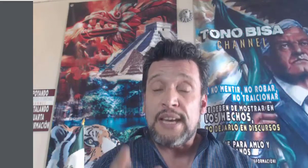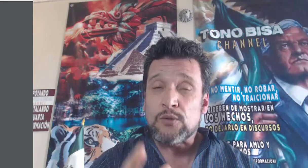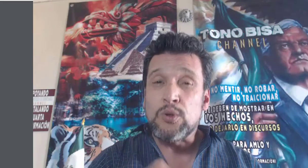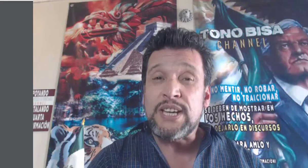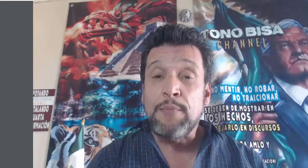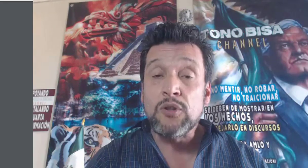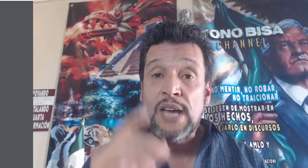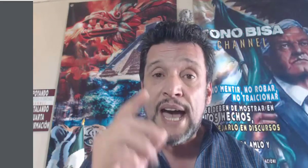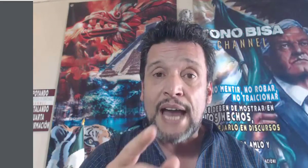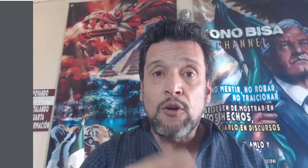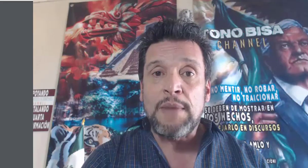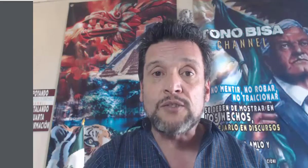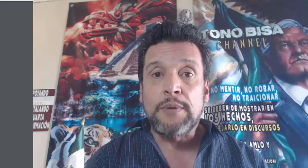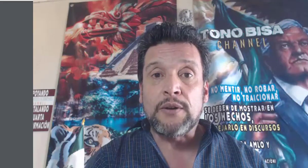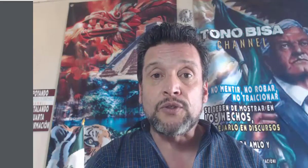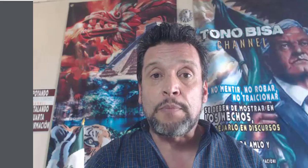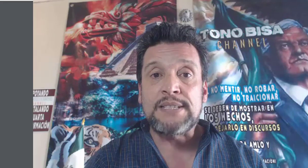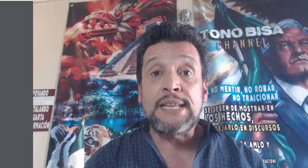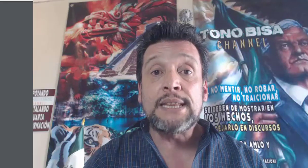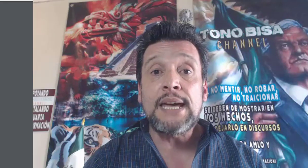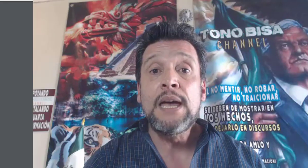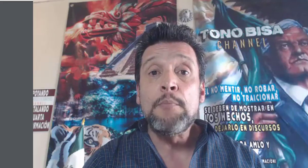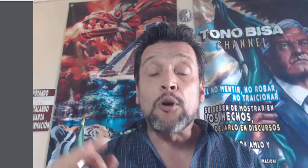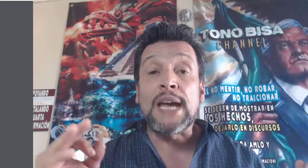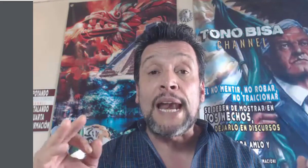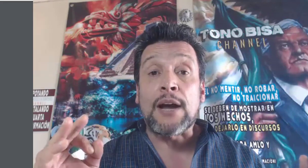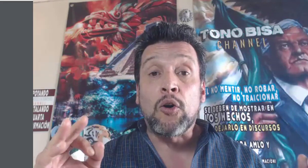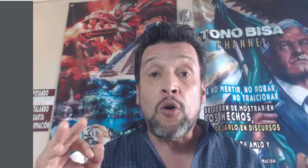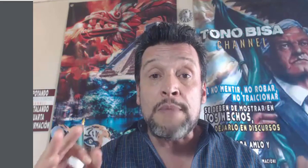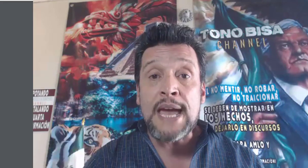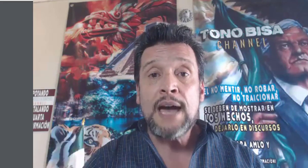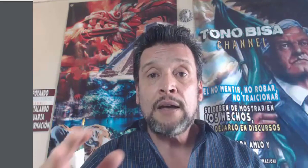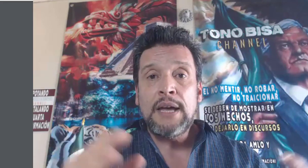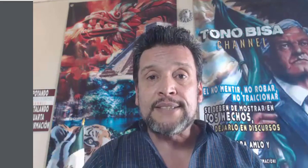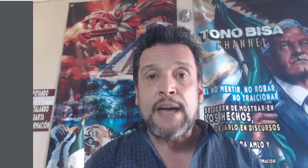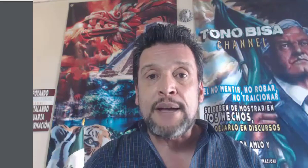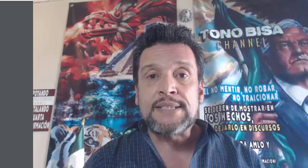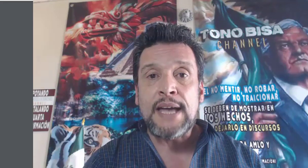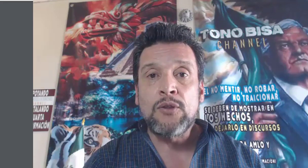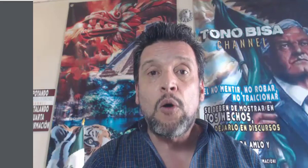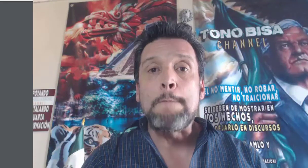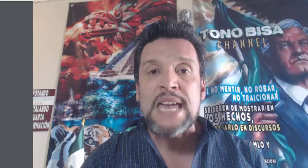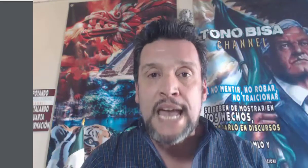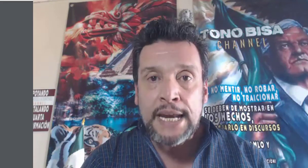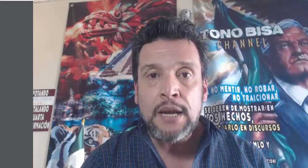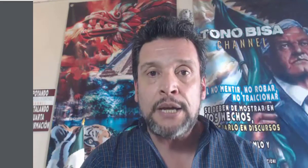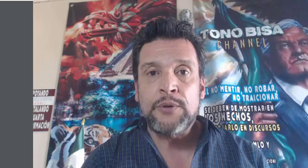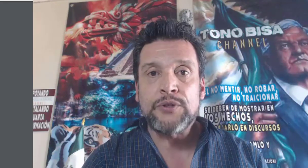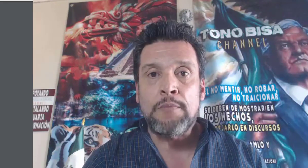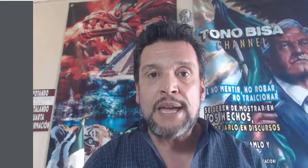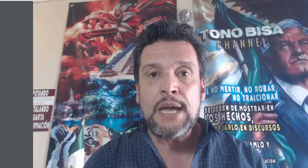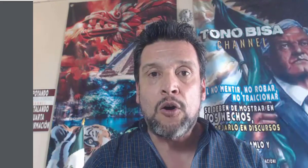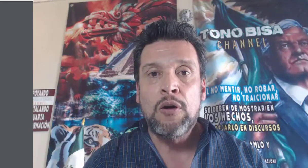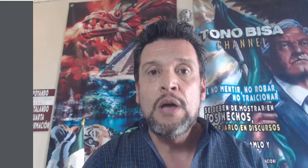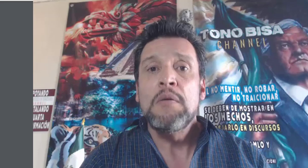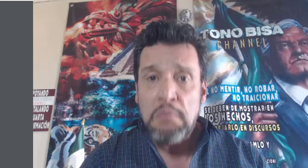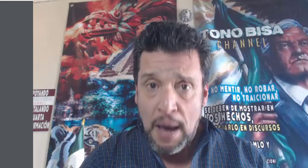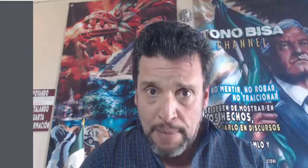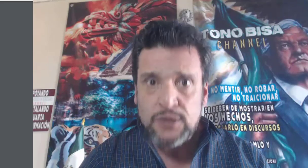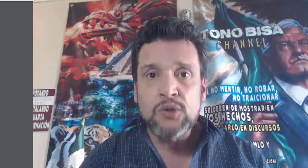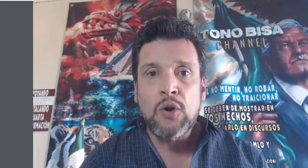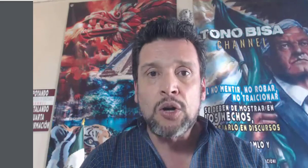sentidos escuchemos algo más sobre nuestro presidente porque la economía está avanzando bien en nuestro méxico